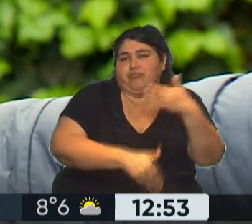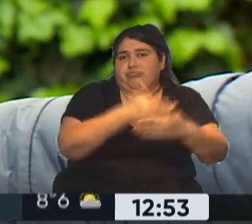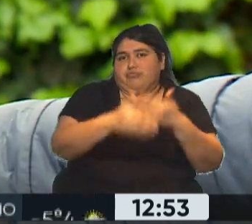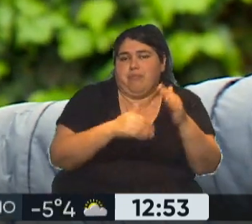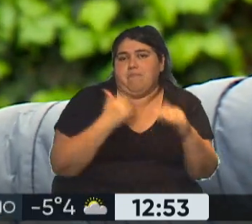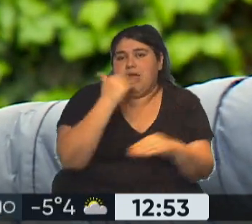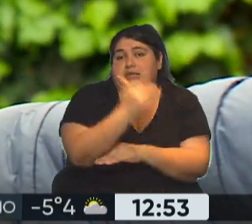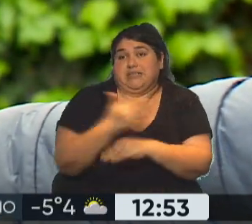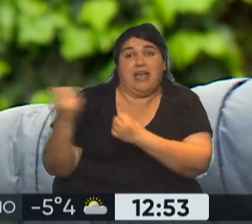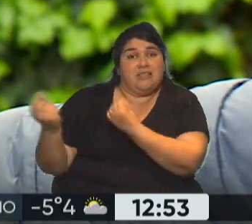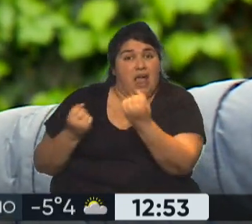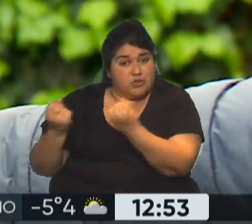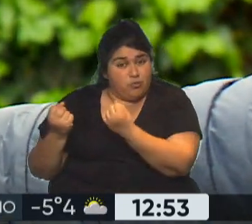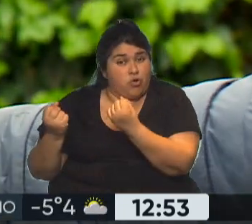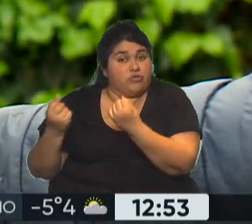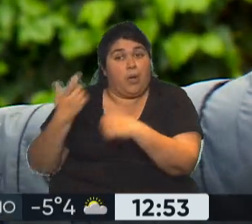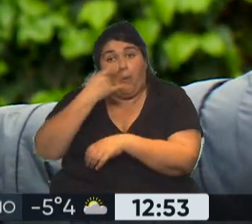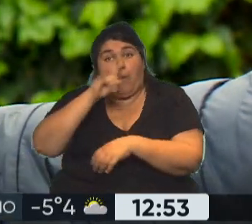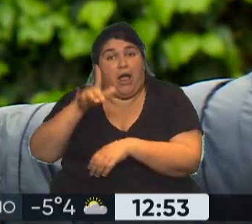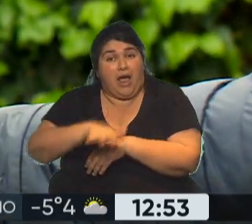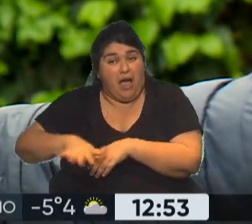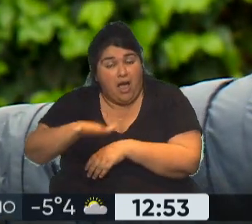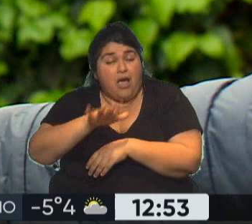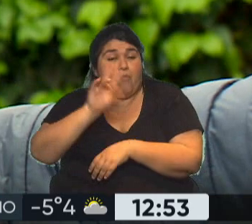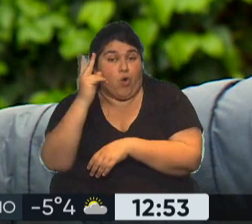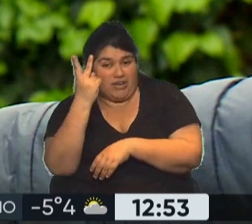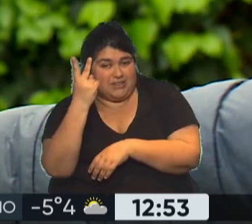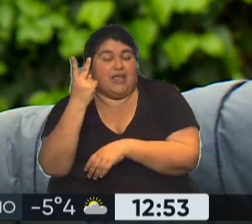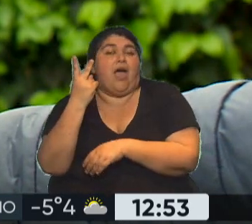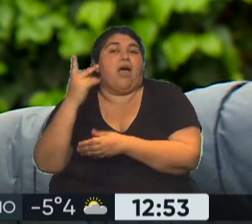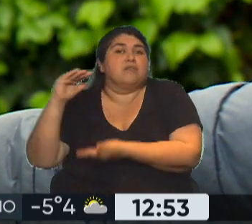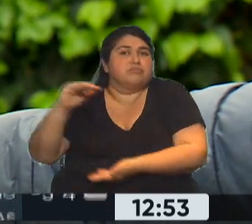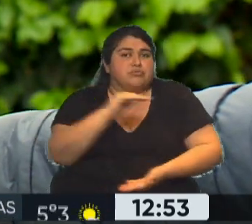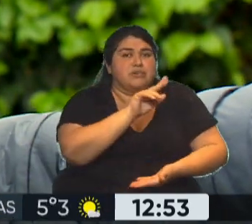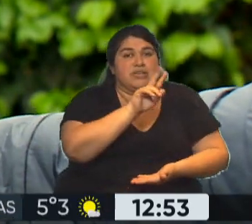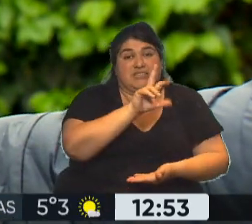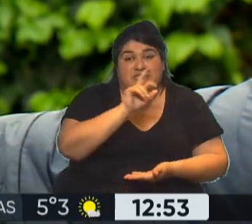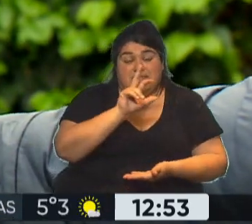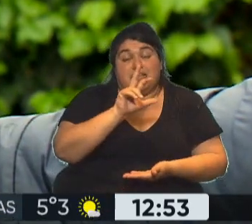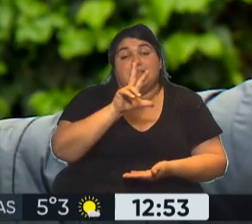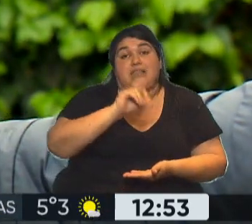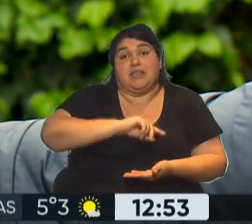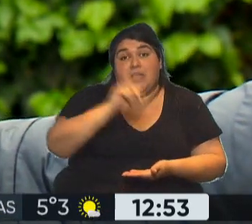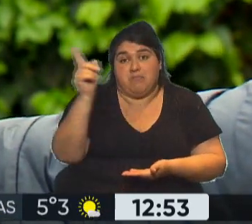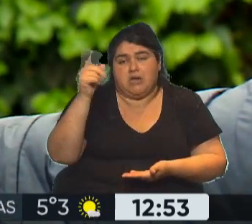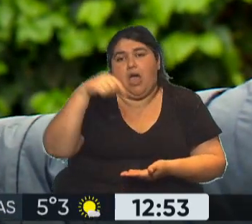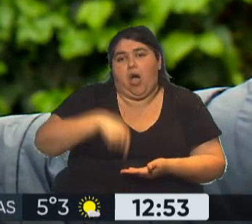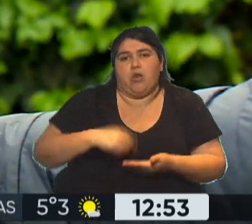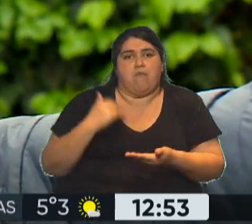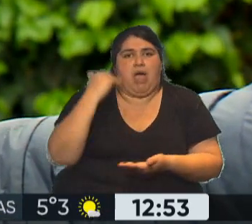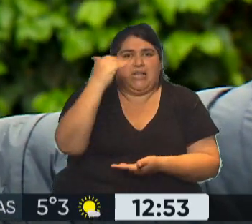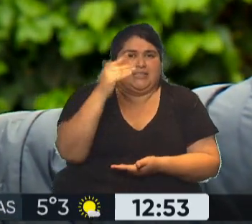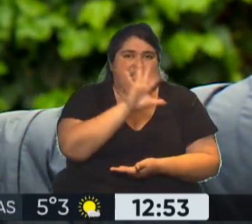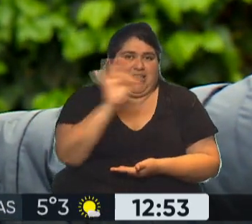de transporte va a pasar de vaca muerta desde los 230.000 barriles por día a más de 500.000 permitiendo Obviamente